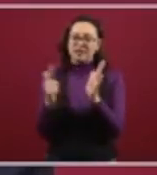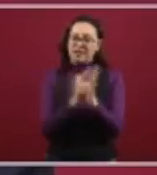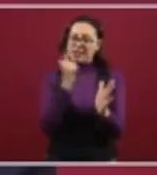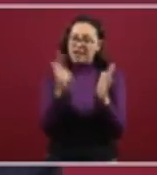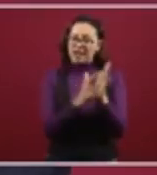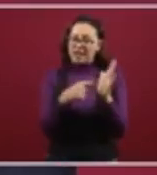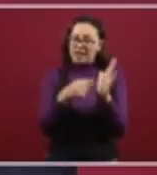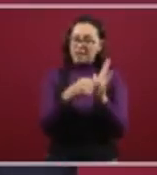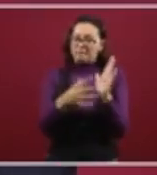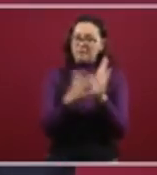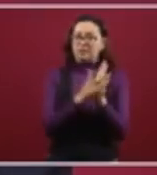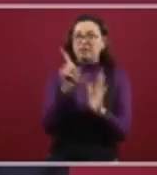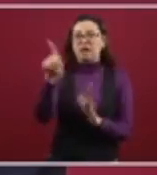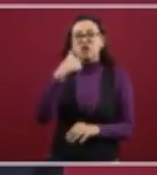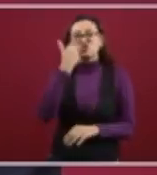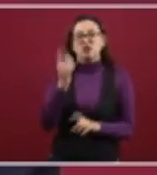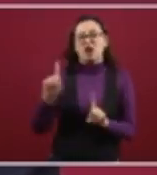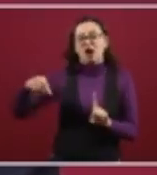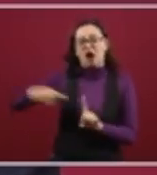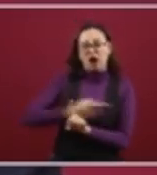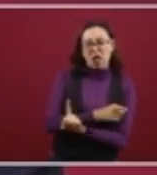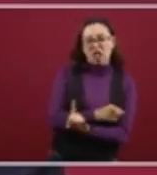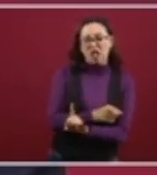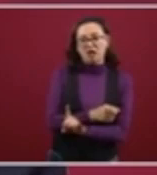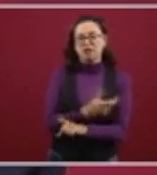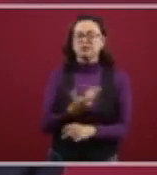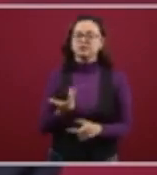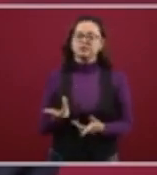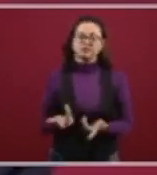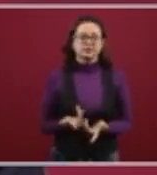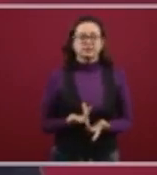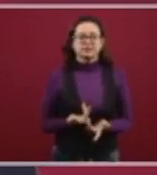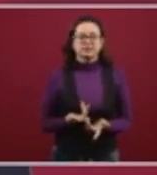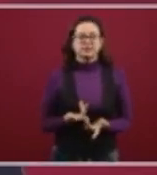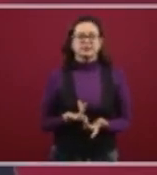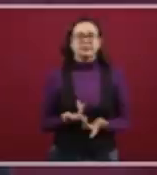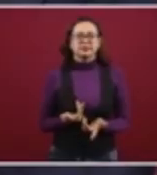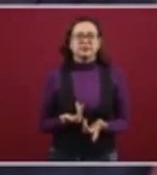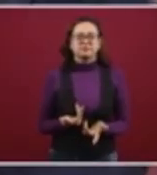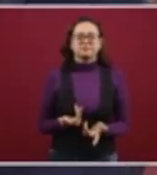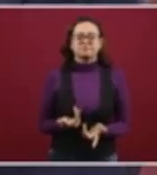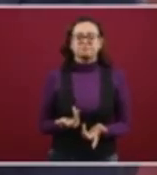ley. Pienso que no es un asunto